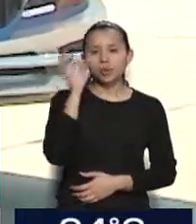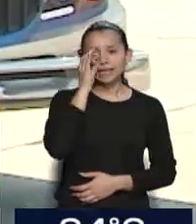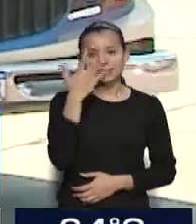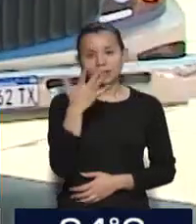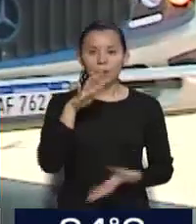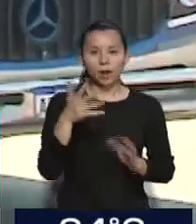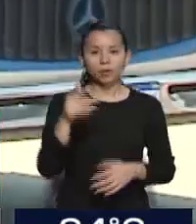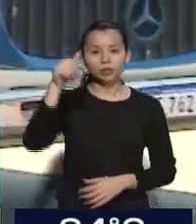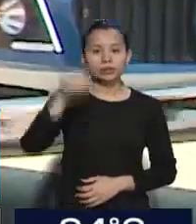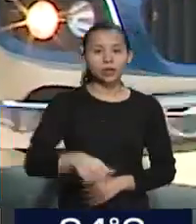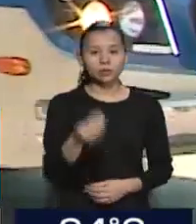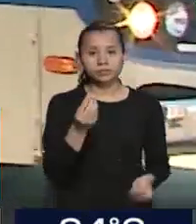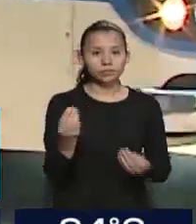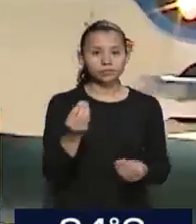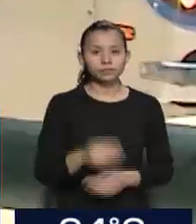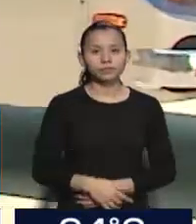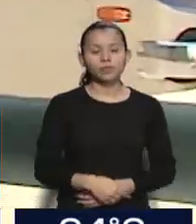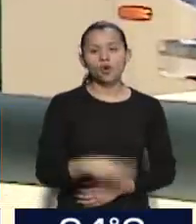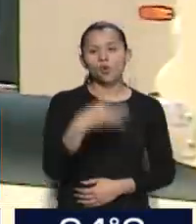vuelta y ahora aumentó a